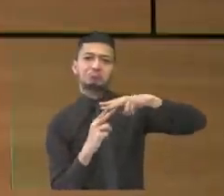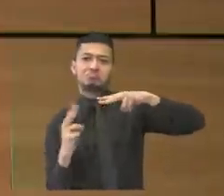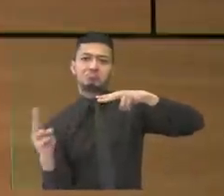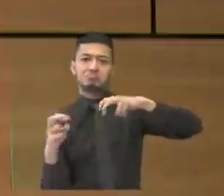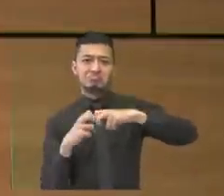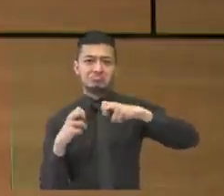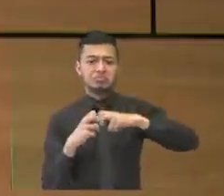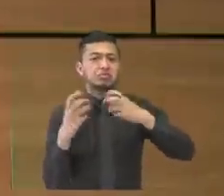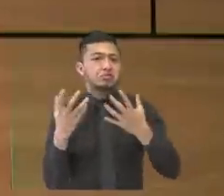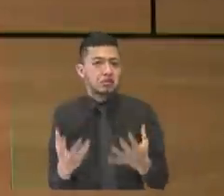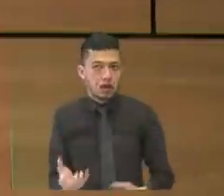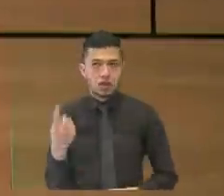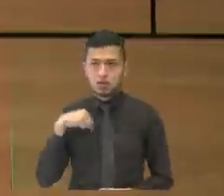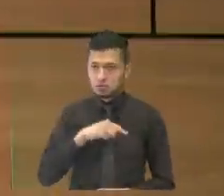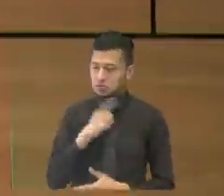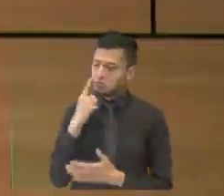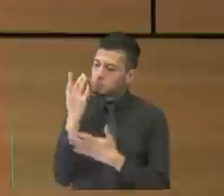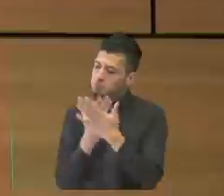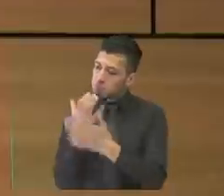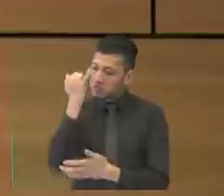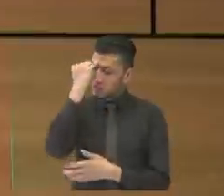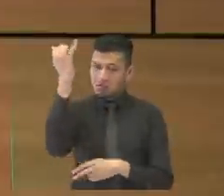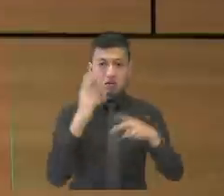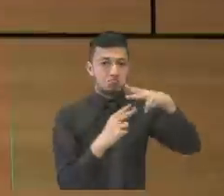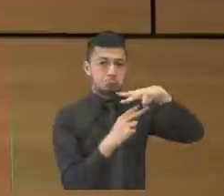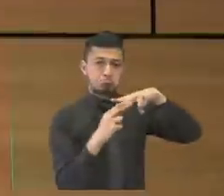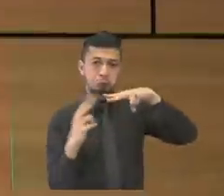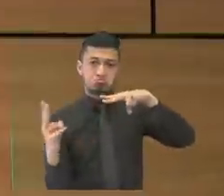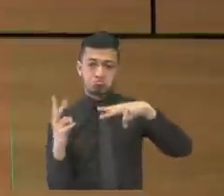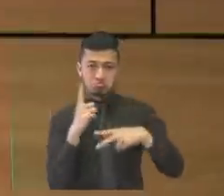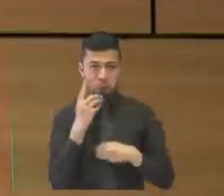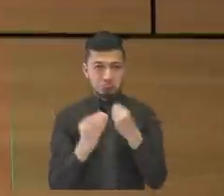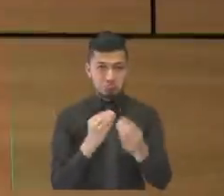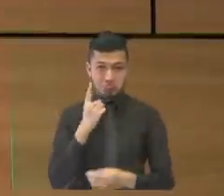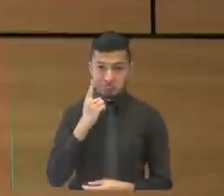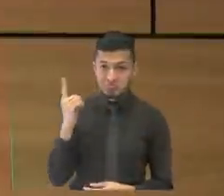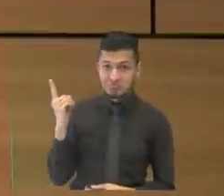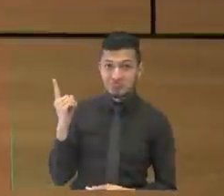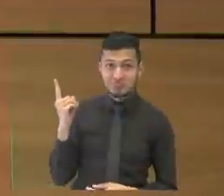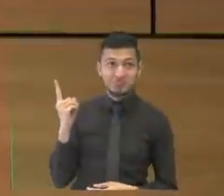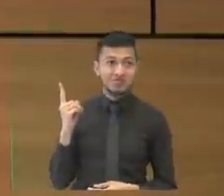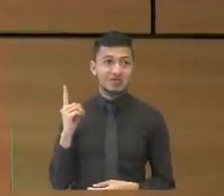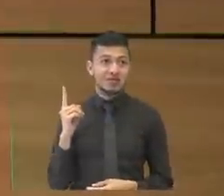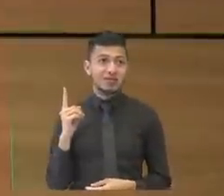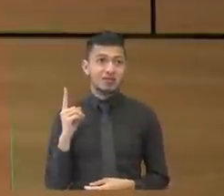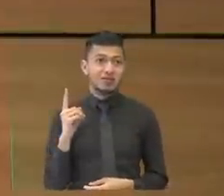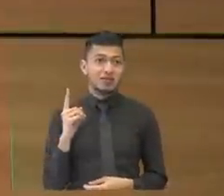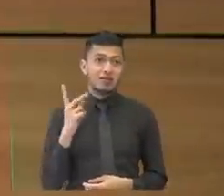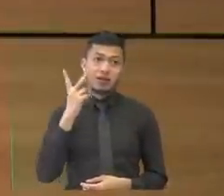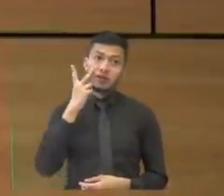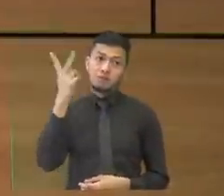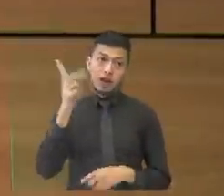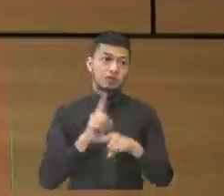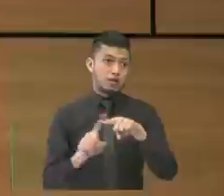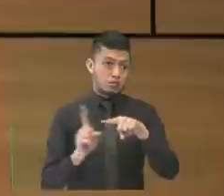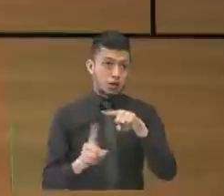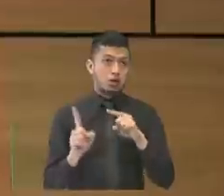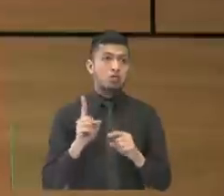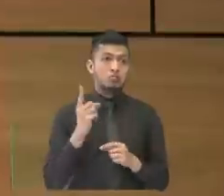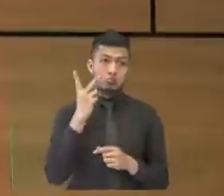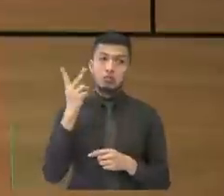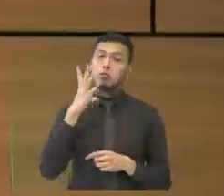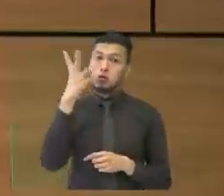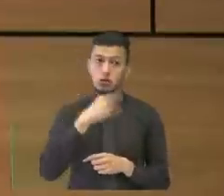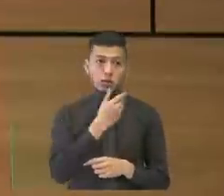también. Podríamos hacer un tranvía. Un tranvía puede tener, bueno, se ve mucho mejor que una troncal de Transmilenio por la Caracas, eso